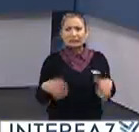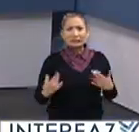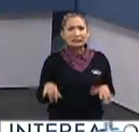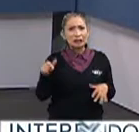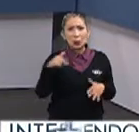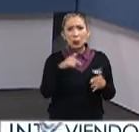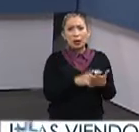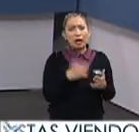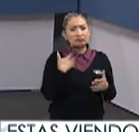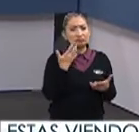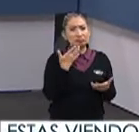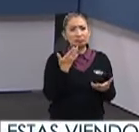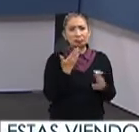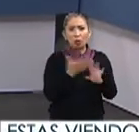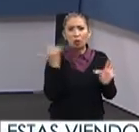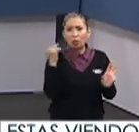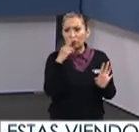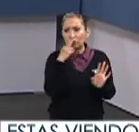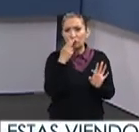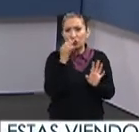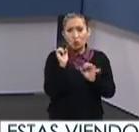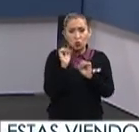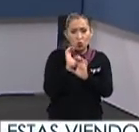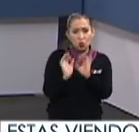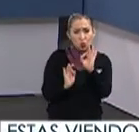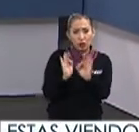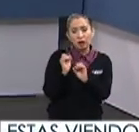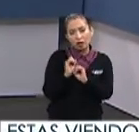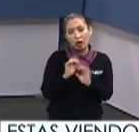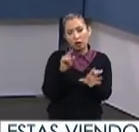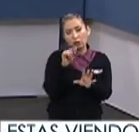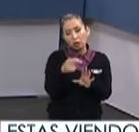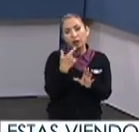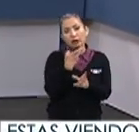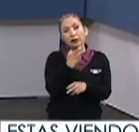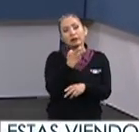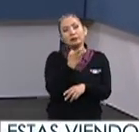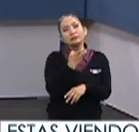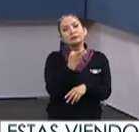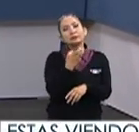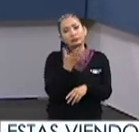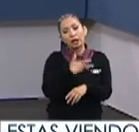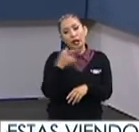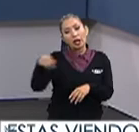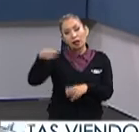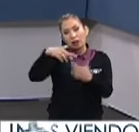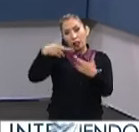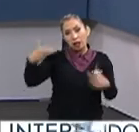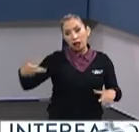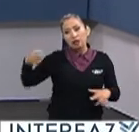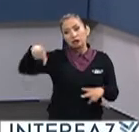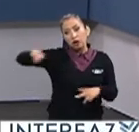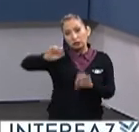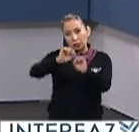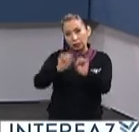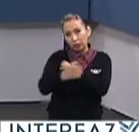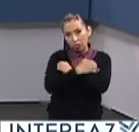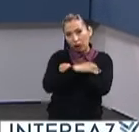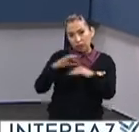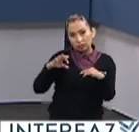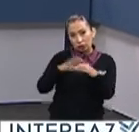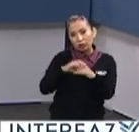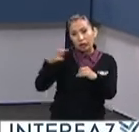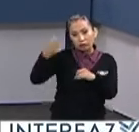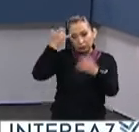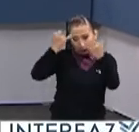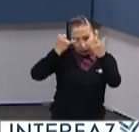Estos lugarcitos tan acogedores que los ves ahí. Pero bueno, por supuesto que tiene que ver también mucho la relación con el sistema educativo que